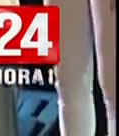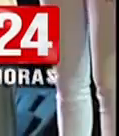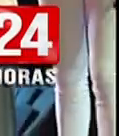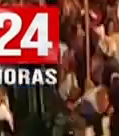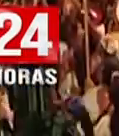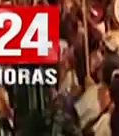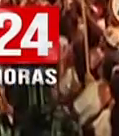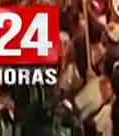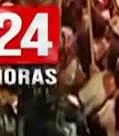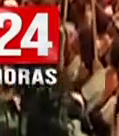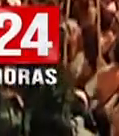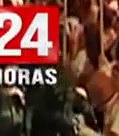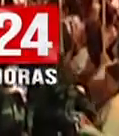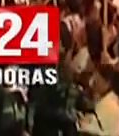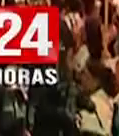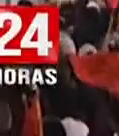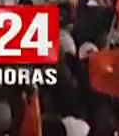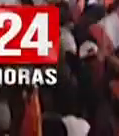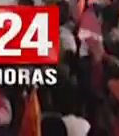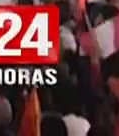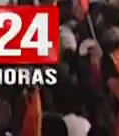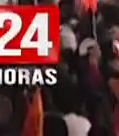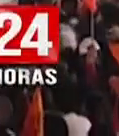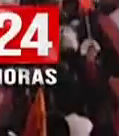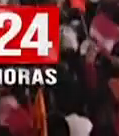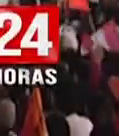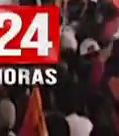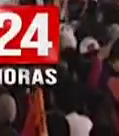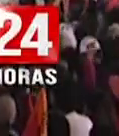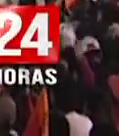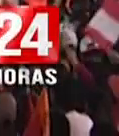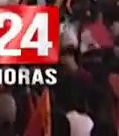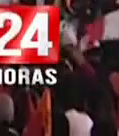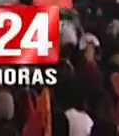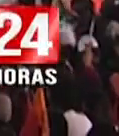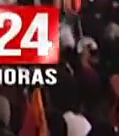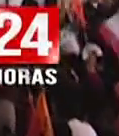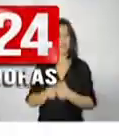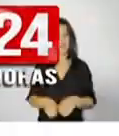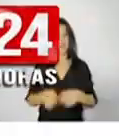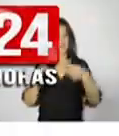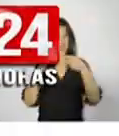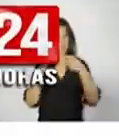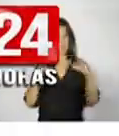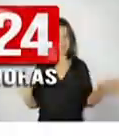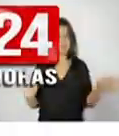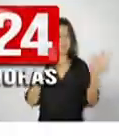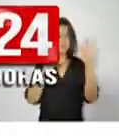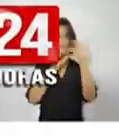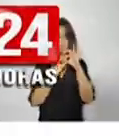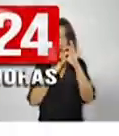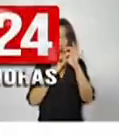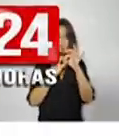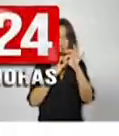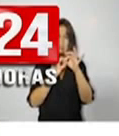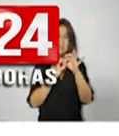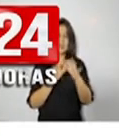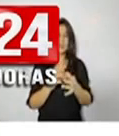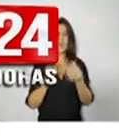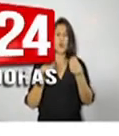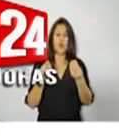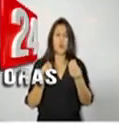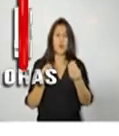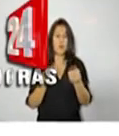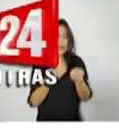grupo importante de simpatizantes, y ahora se ha convertido en una alternativa para llegar a millones de